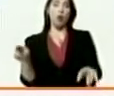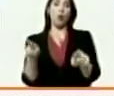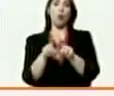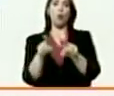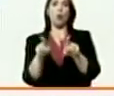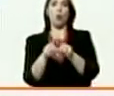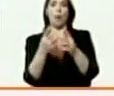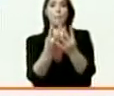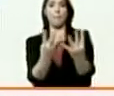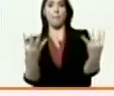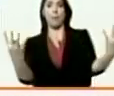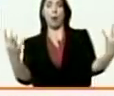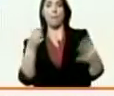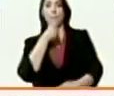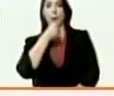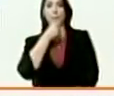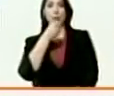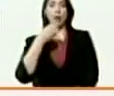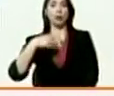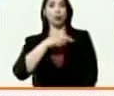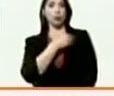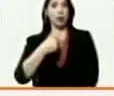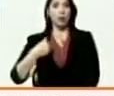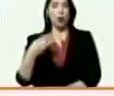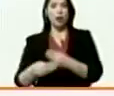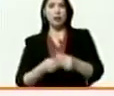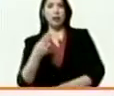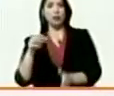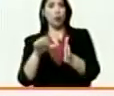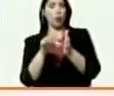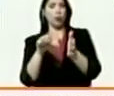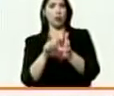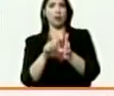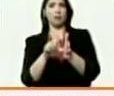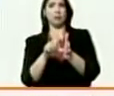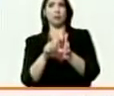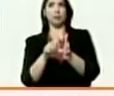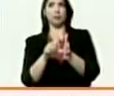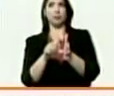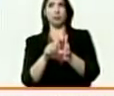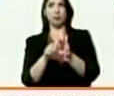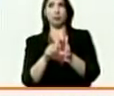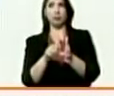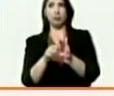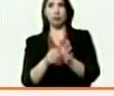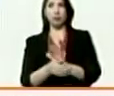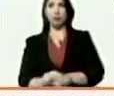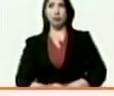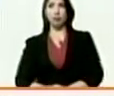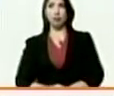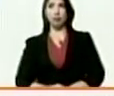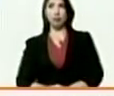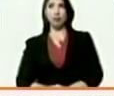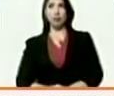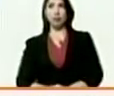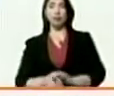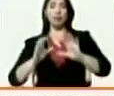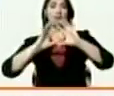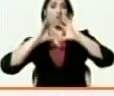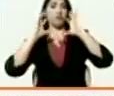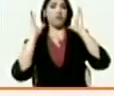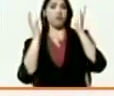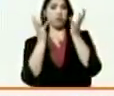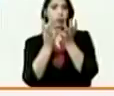hacer, donde señalamos de entrada que en un mundo como